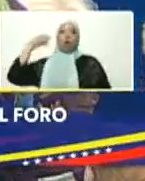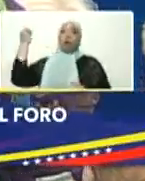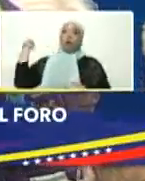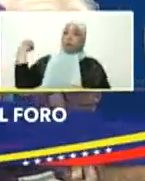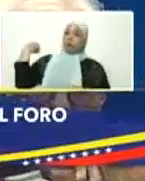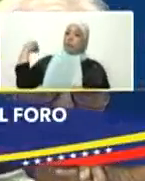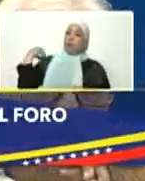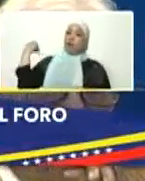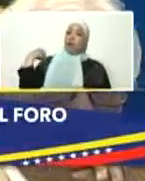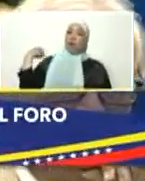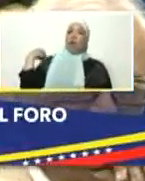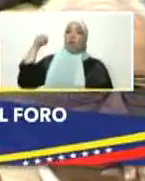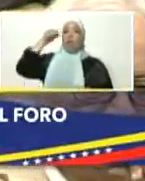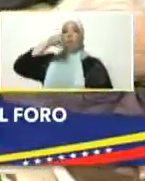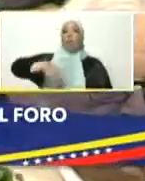aquí.